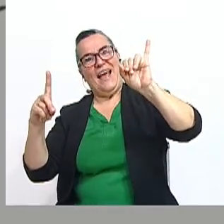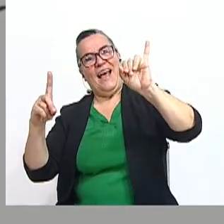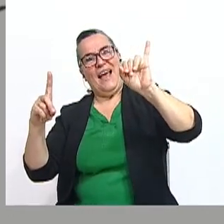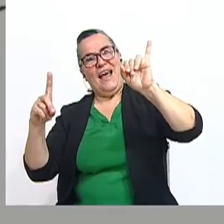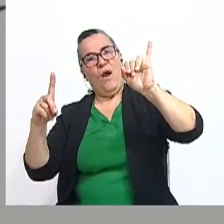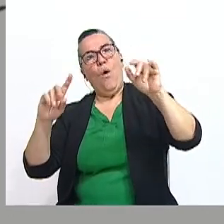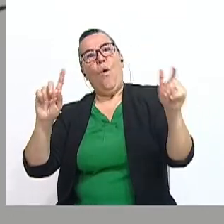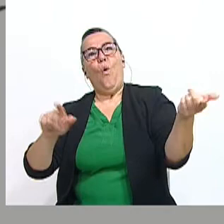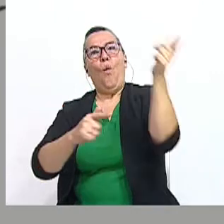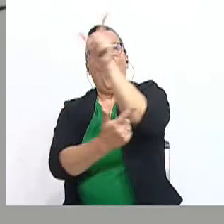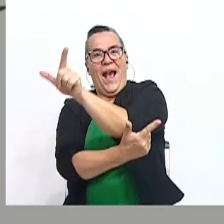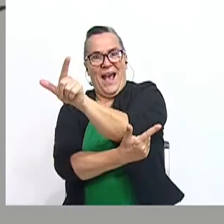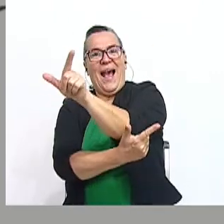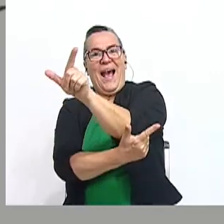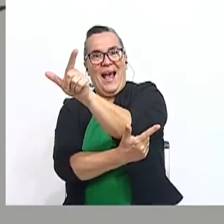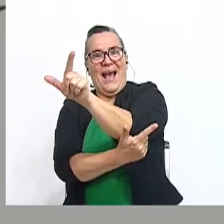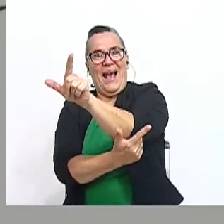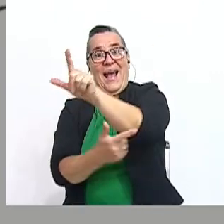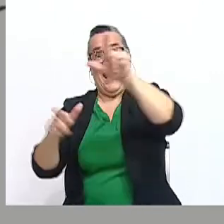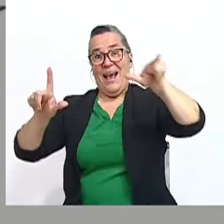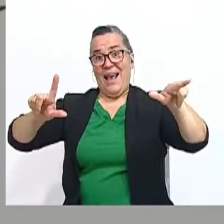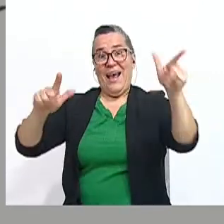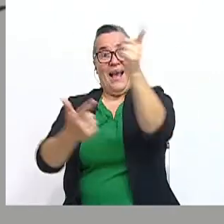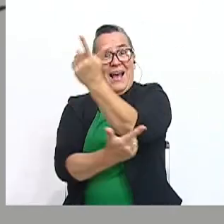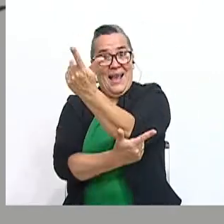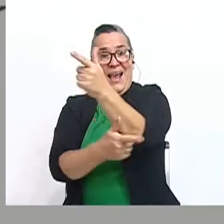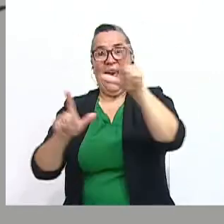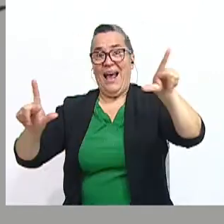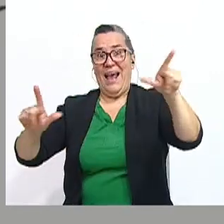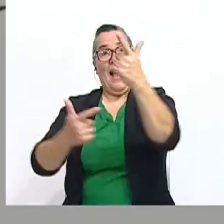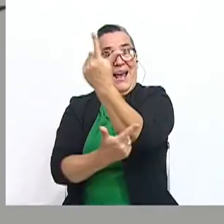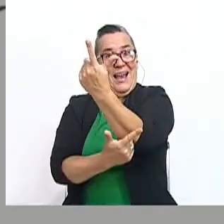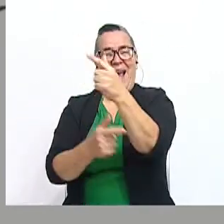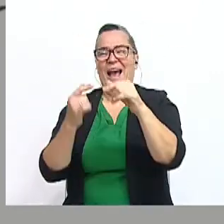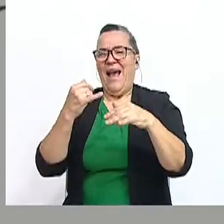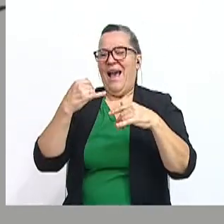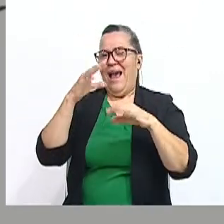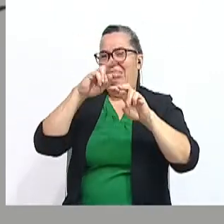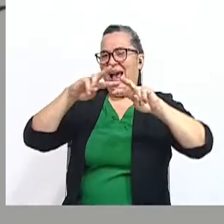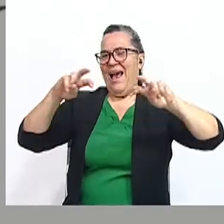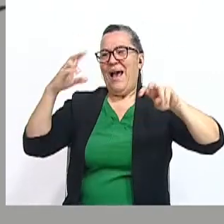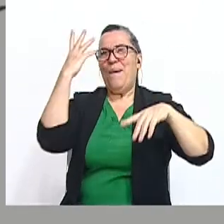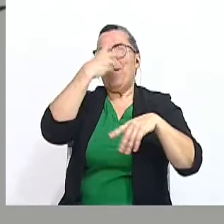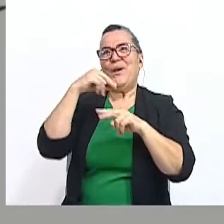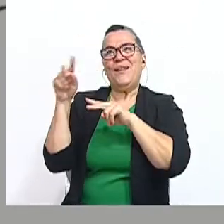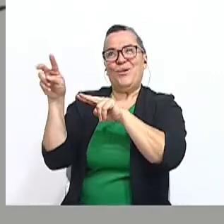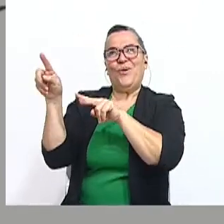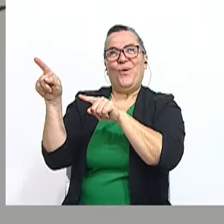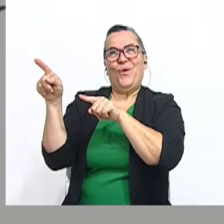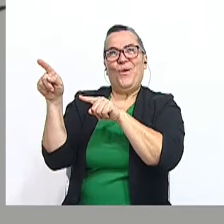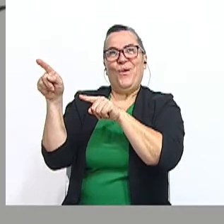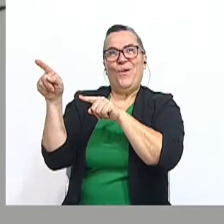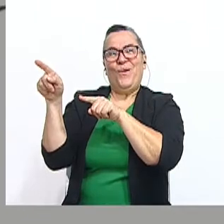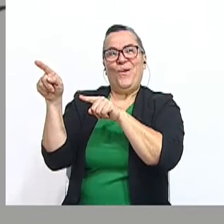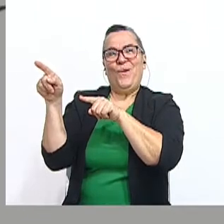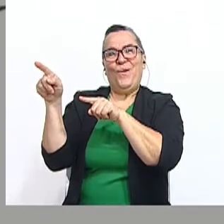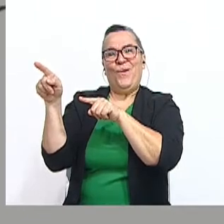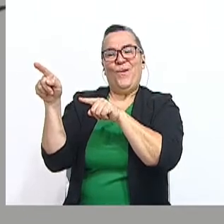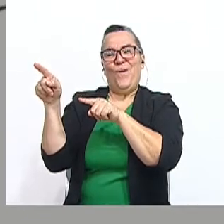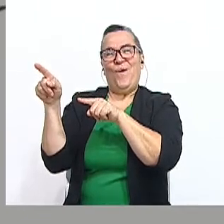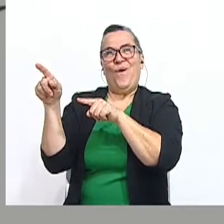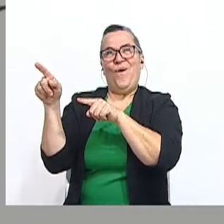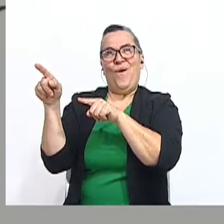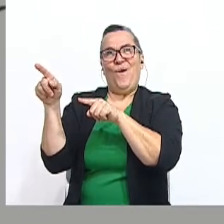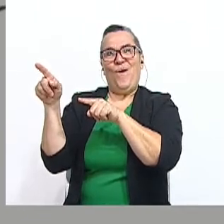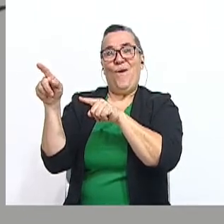o viceversa, ¿les parece? Entonces, analicemos para que vean qué bonito se va a ver con lo que es con